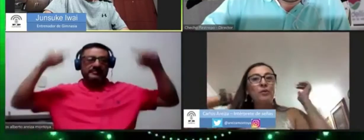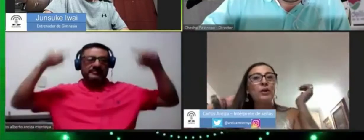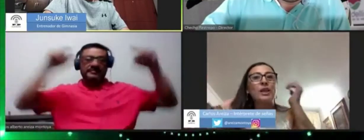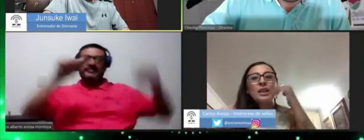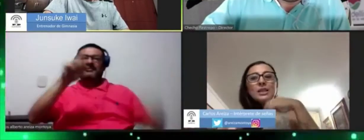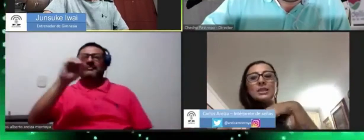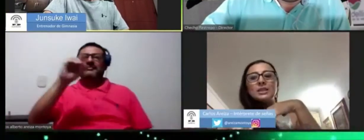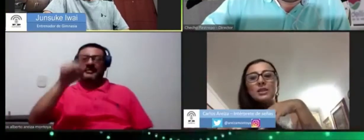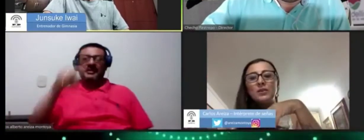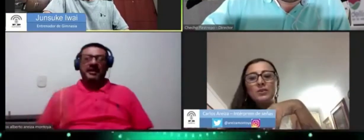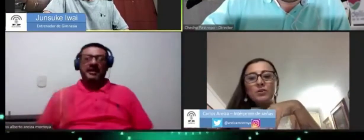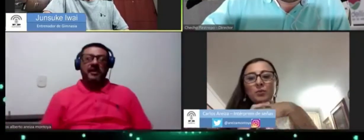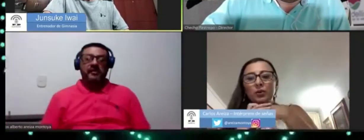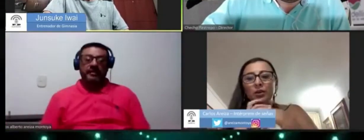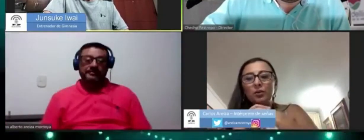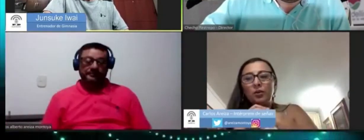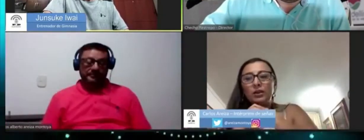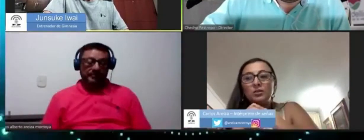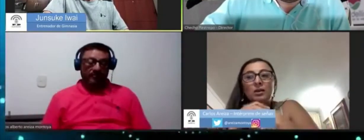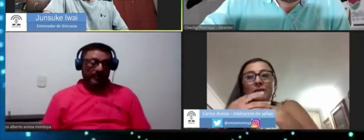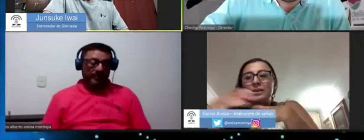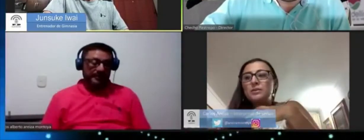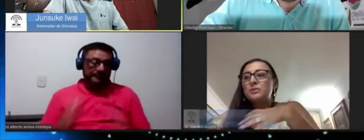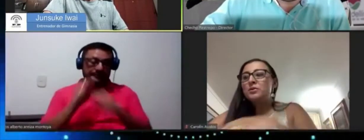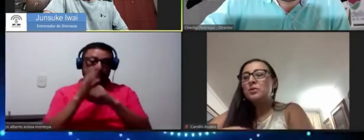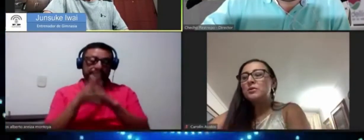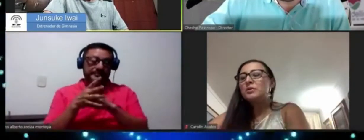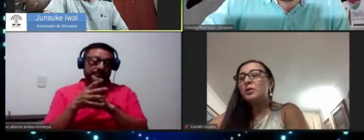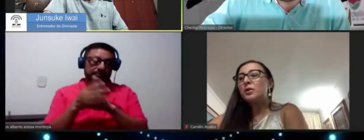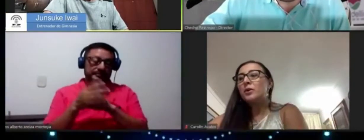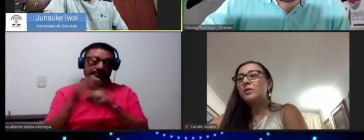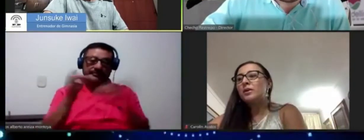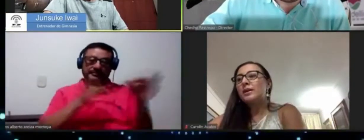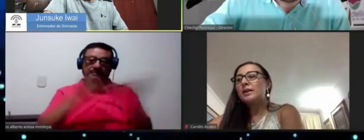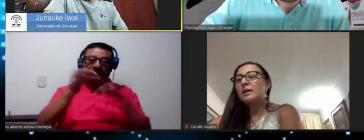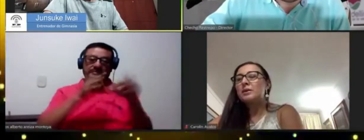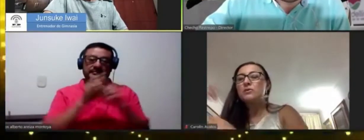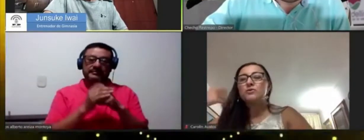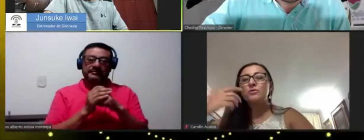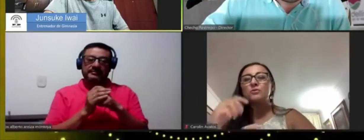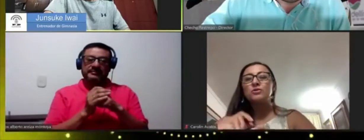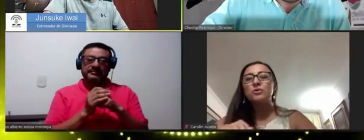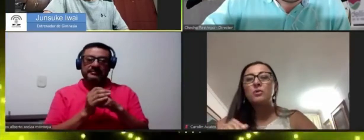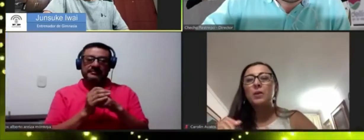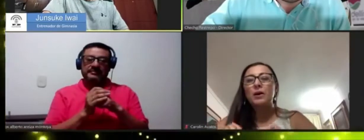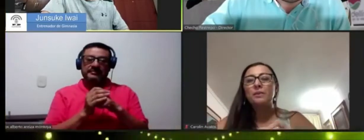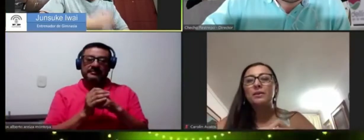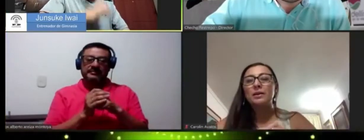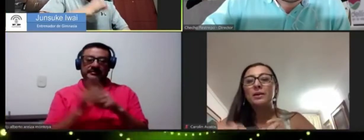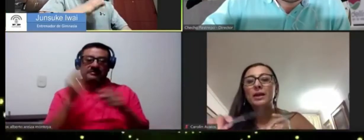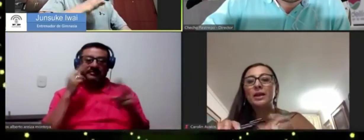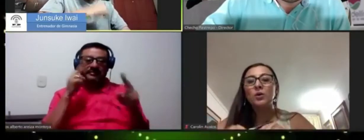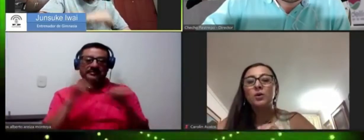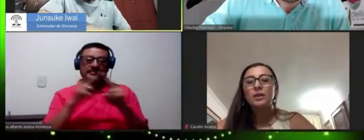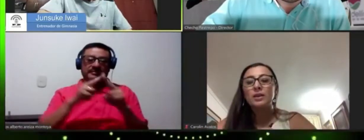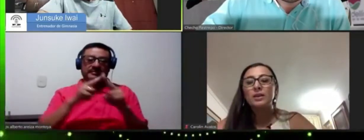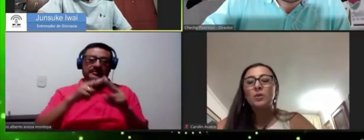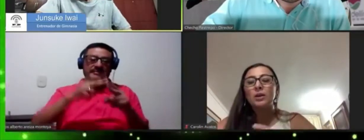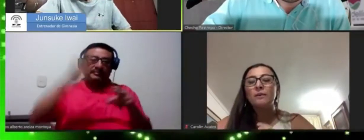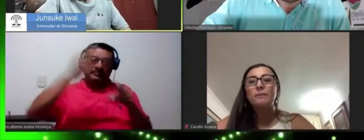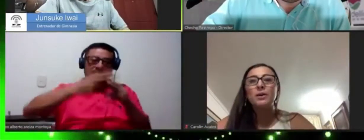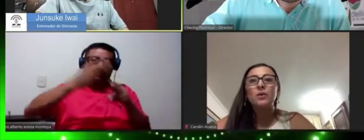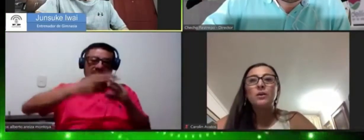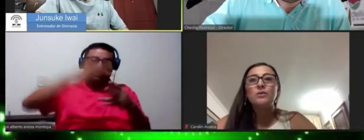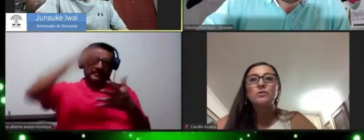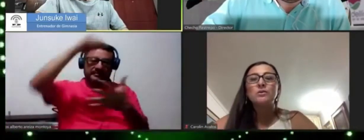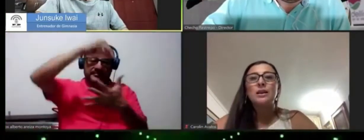Profe, descríbanos un poquito esos aparatos. Yo recuerdo que me costó mucho como aprender el orden